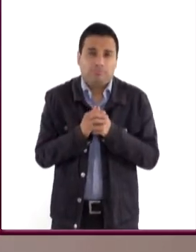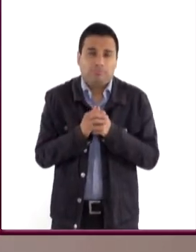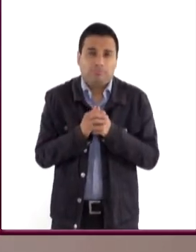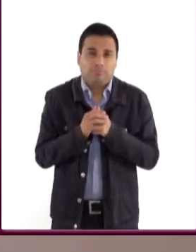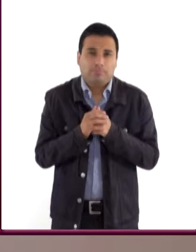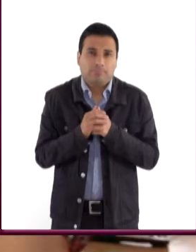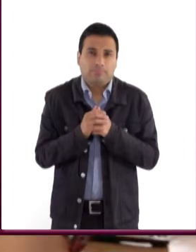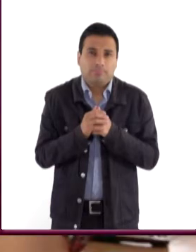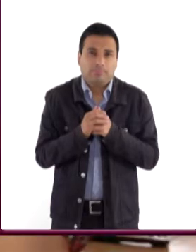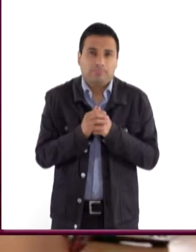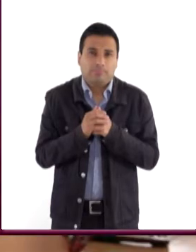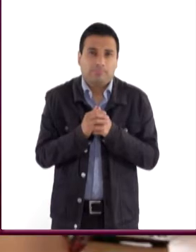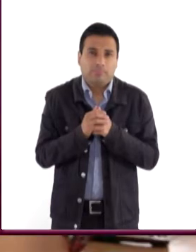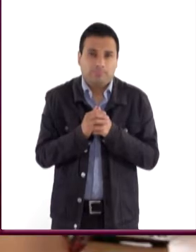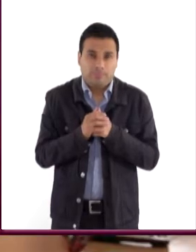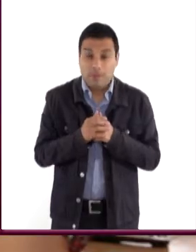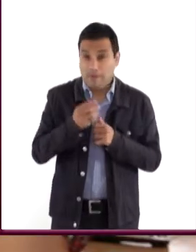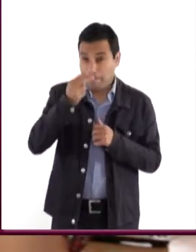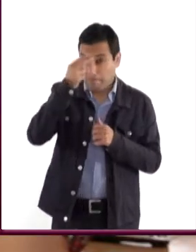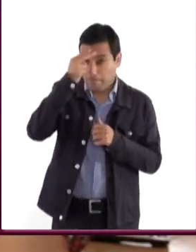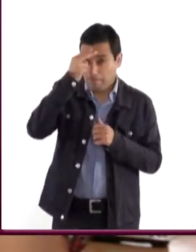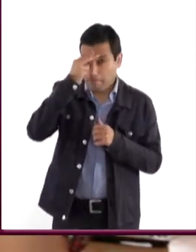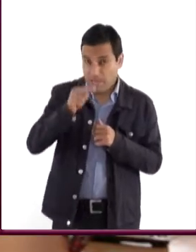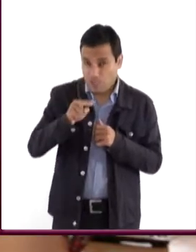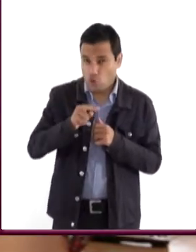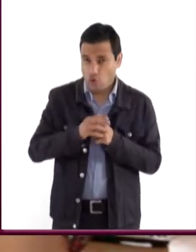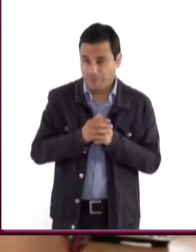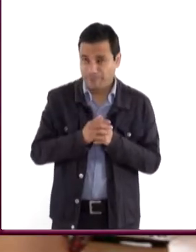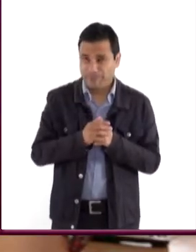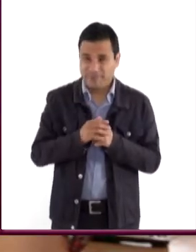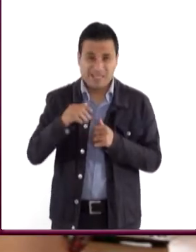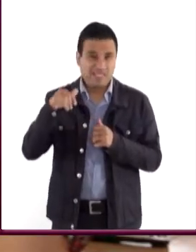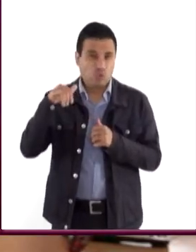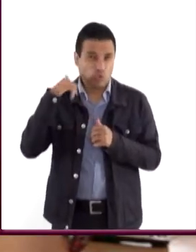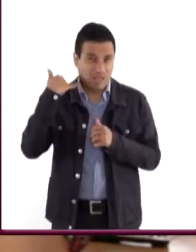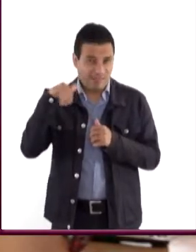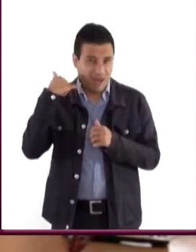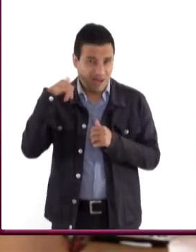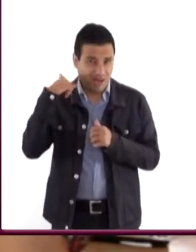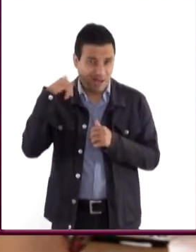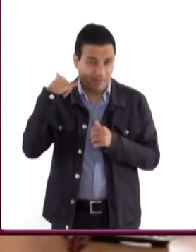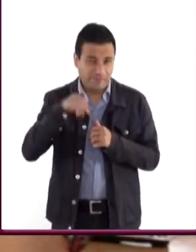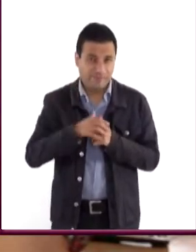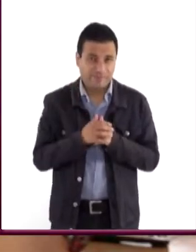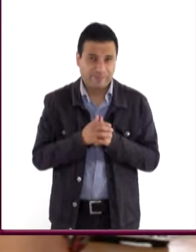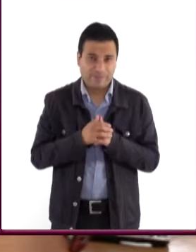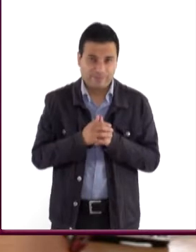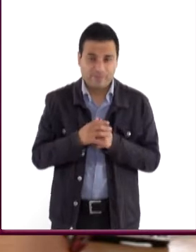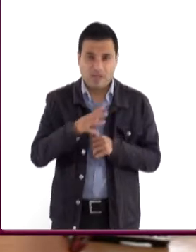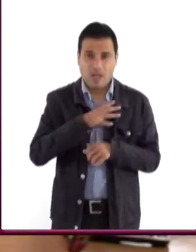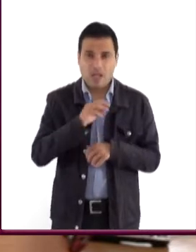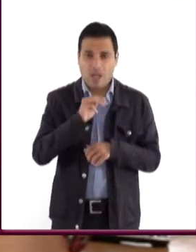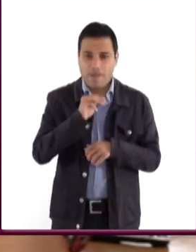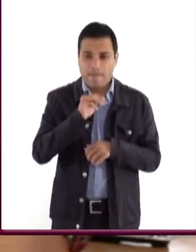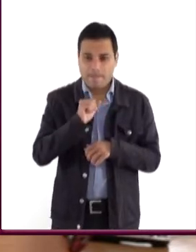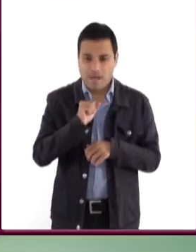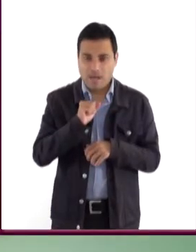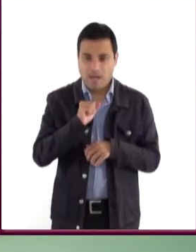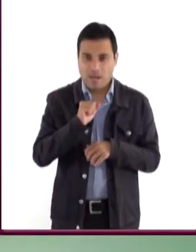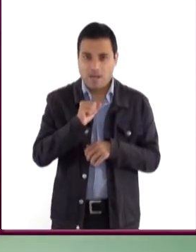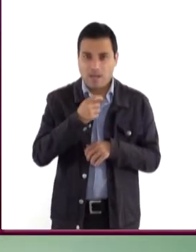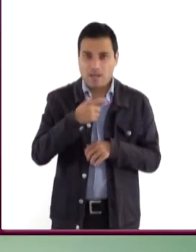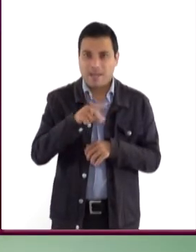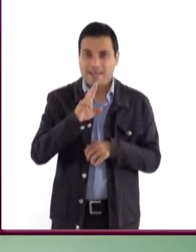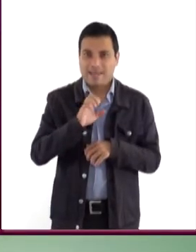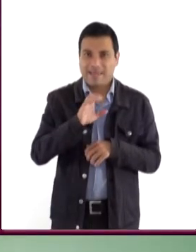que, bueno, al menos en México, o al menos en la península de Yucatán, que puede hacernos referencia a él, son los maquech. Estos escarabajos como